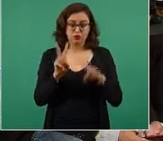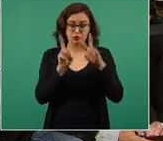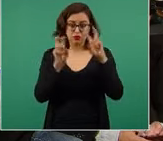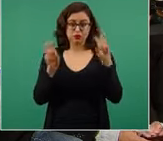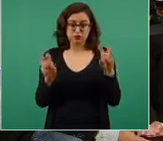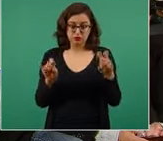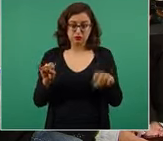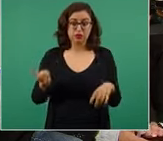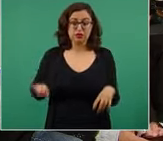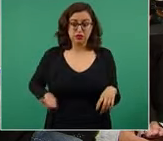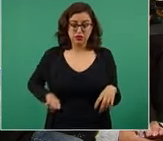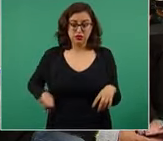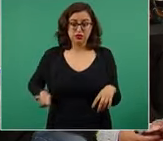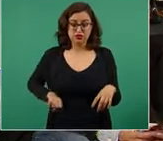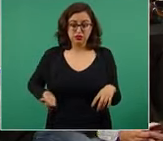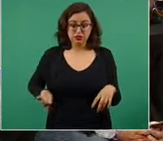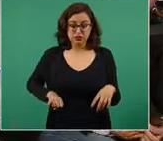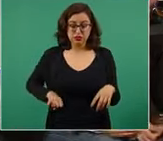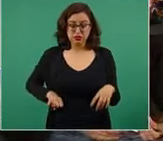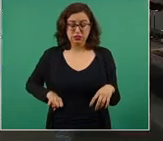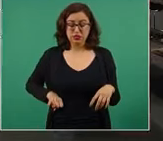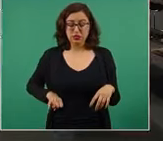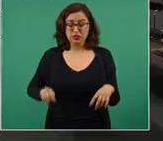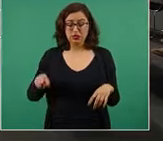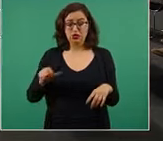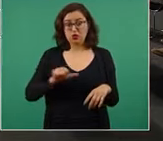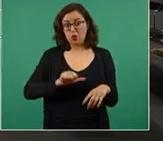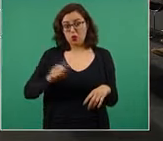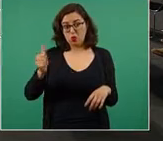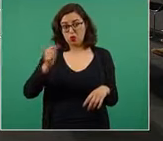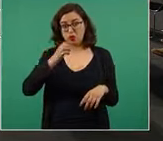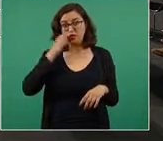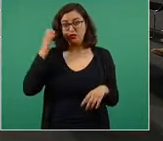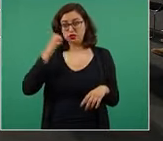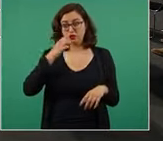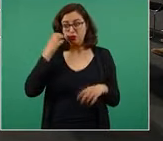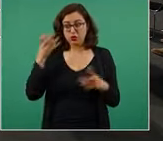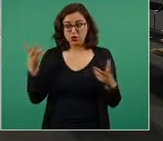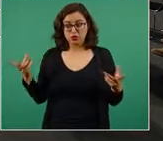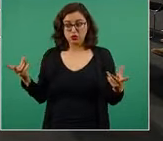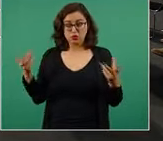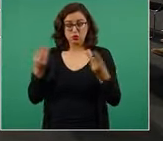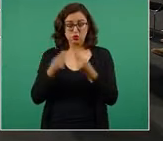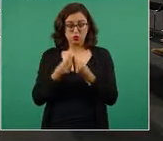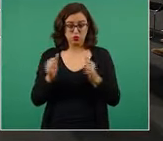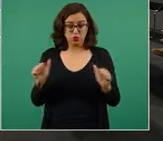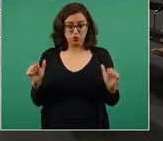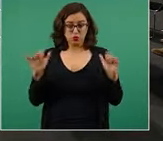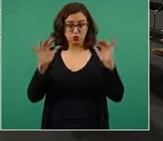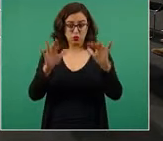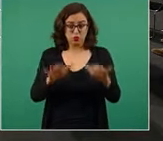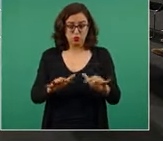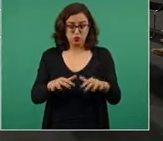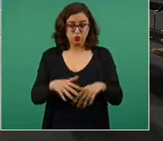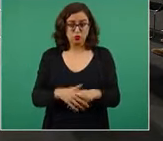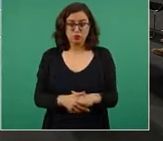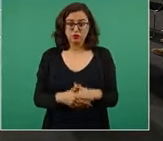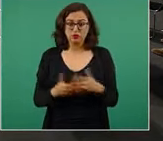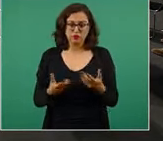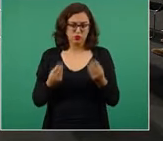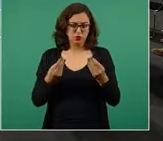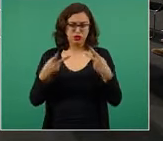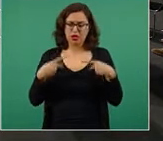que van a ir escuelas de Mazatlán y de Tampico y la de Campeche para estar en ese evento, que yo sé que no va a haber mucha